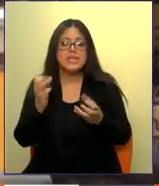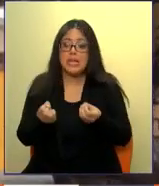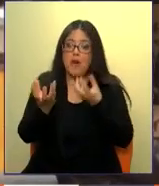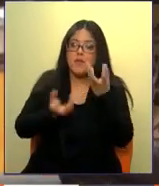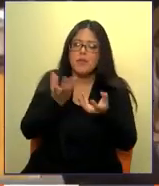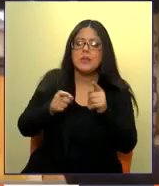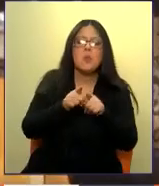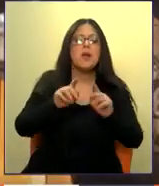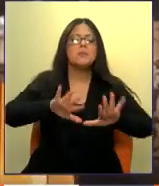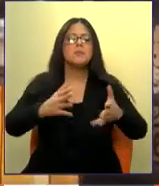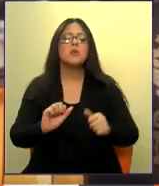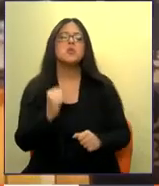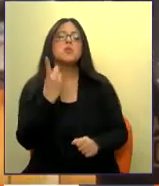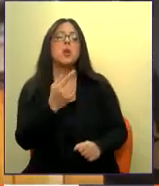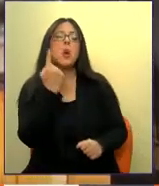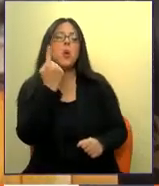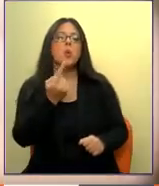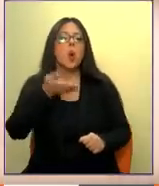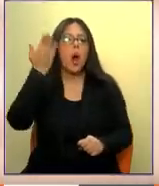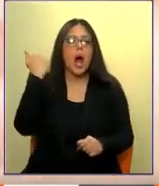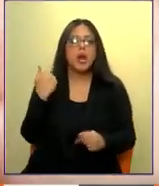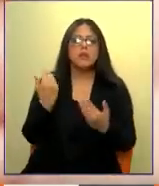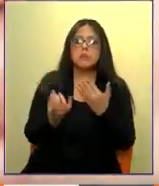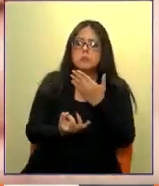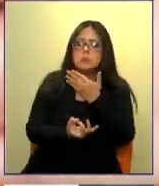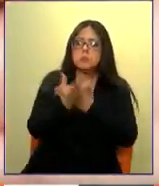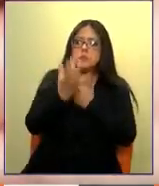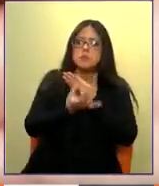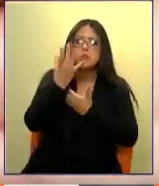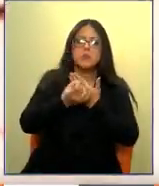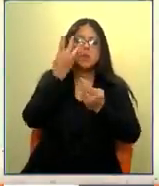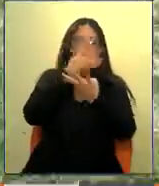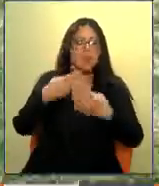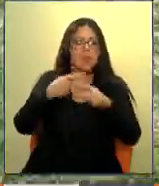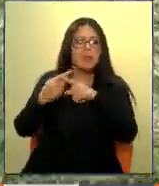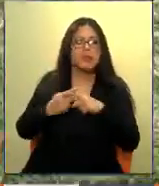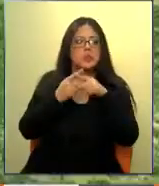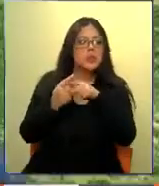3 años comenzó a subir sus preparaciones a redes sociales y de ahí no paró más.